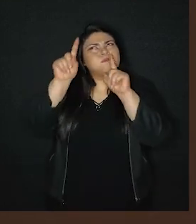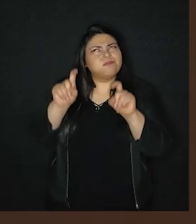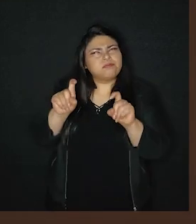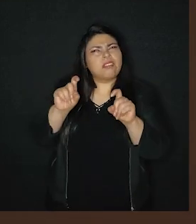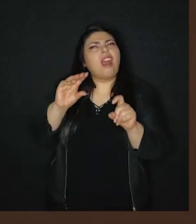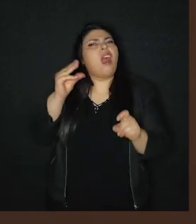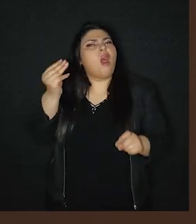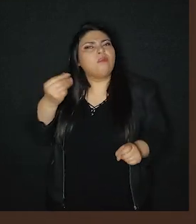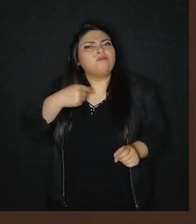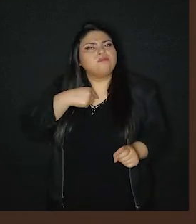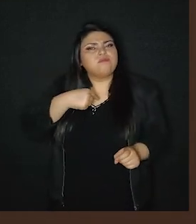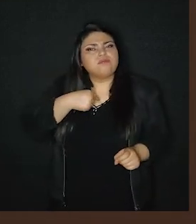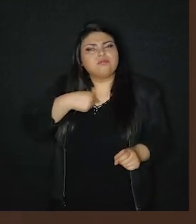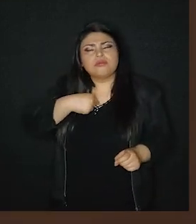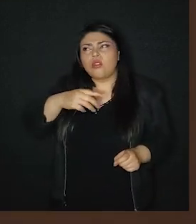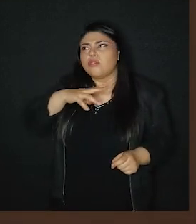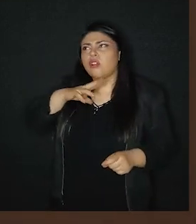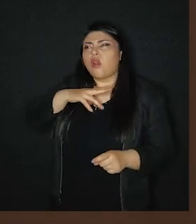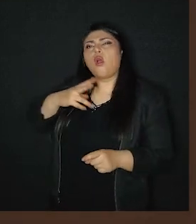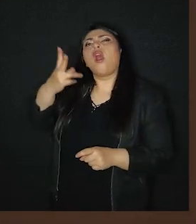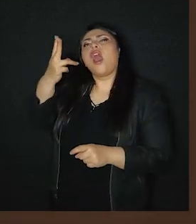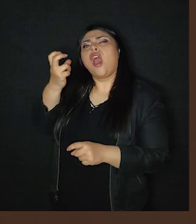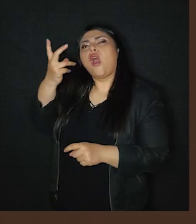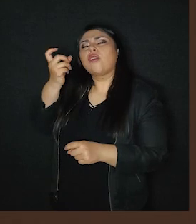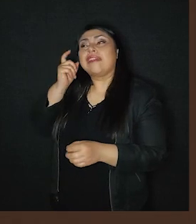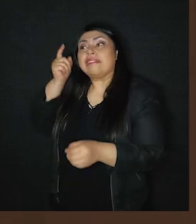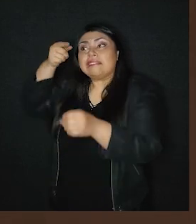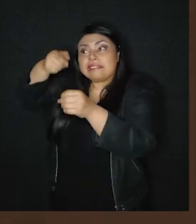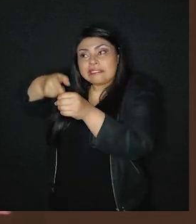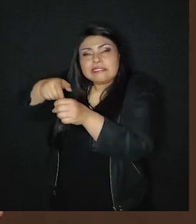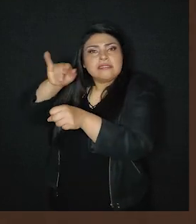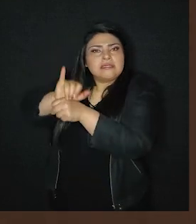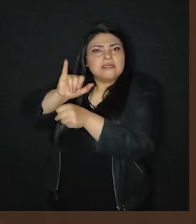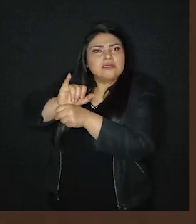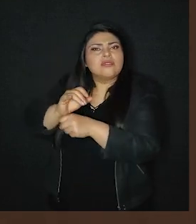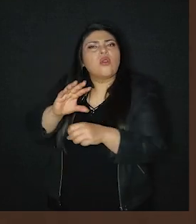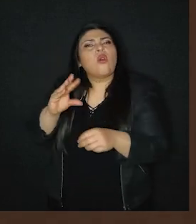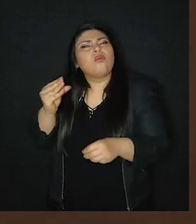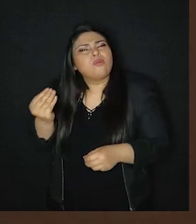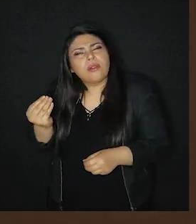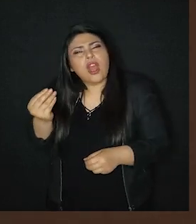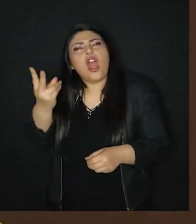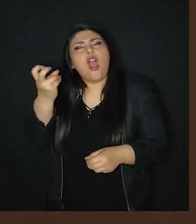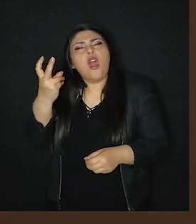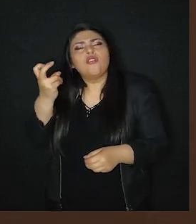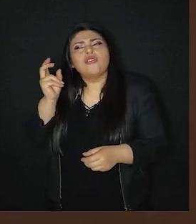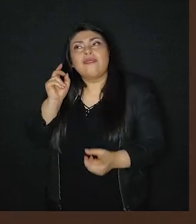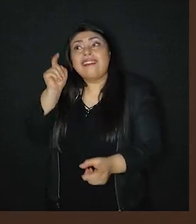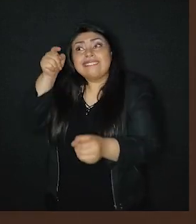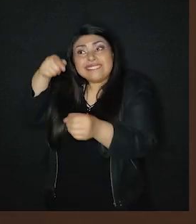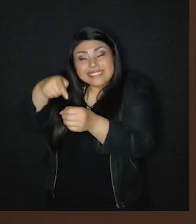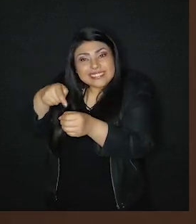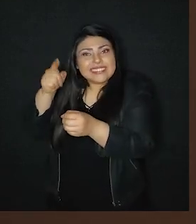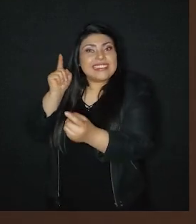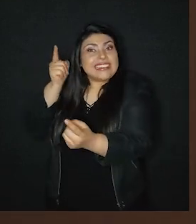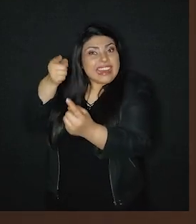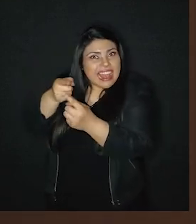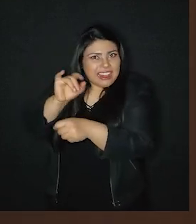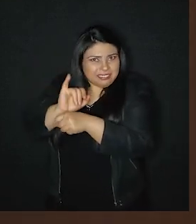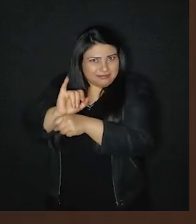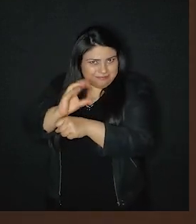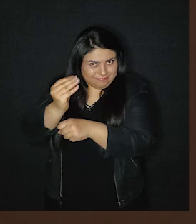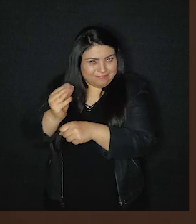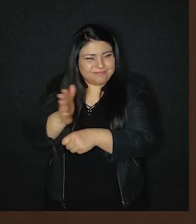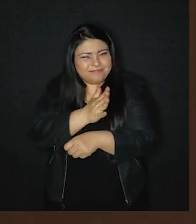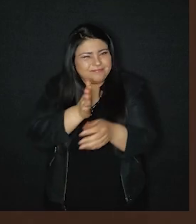por qué debo de regresar a congregarme porque debo de regresar a congregar les parece si